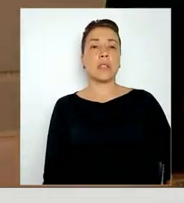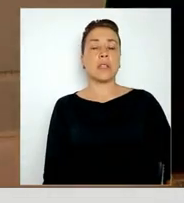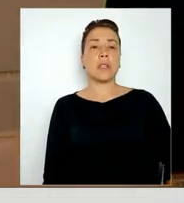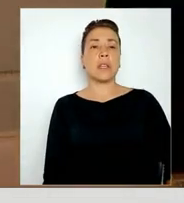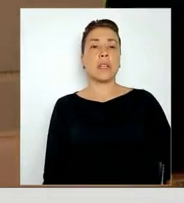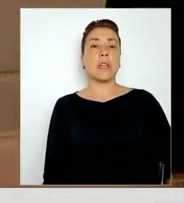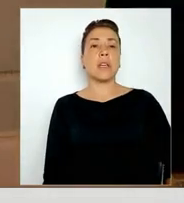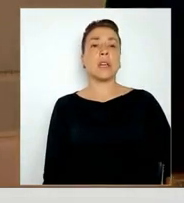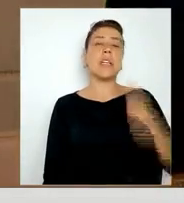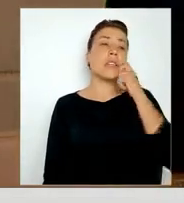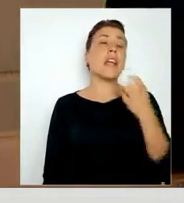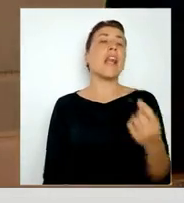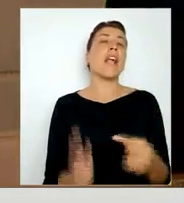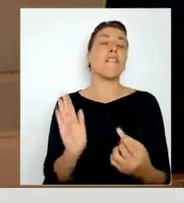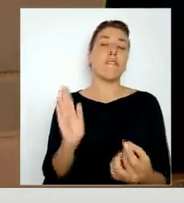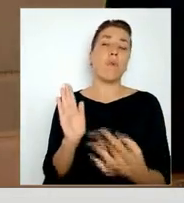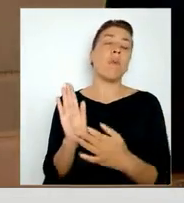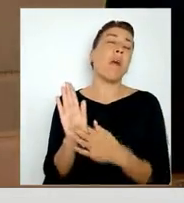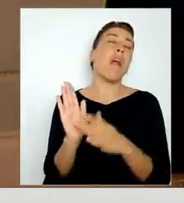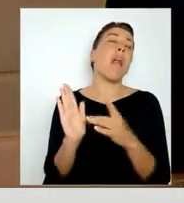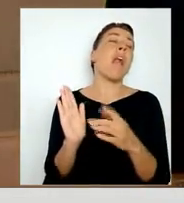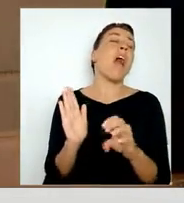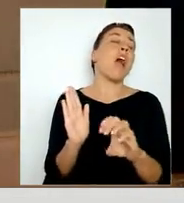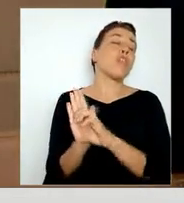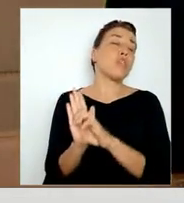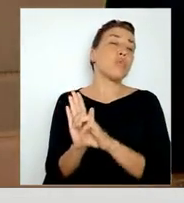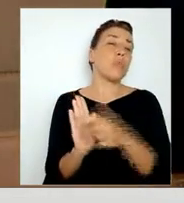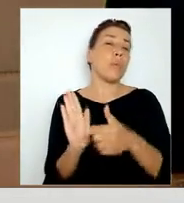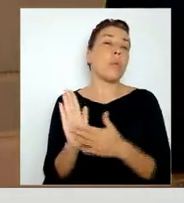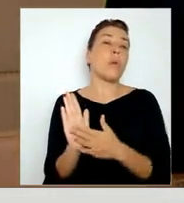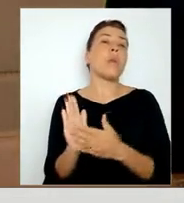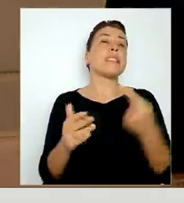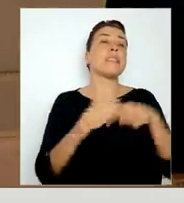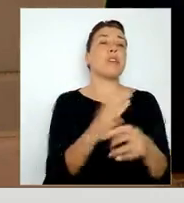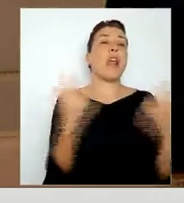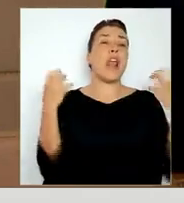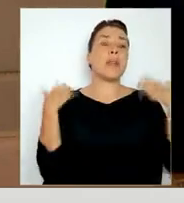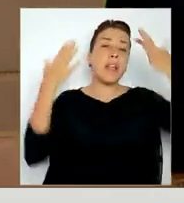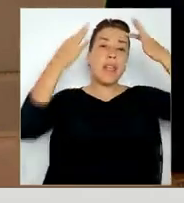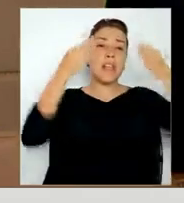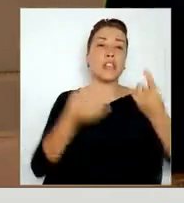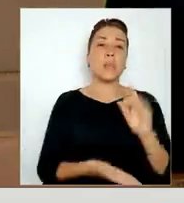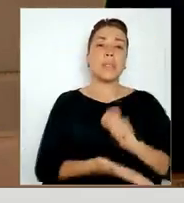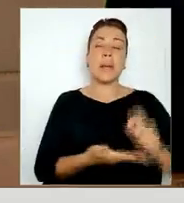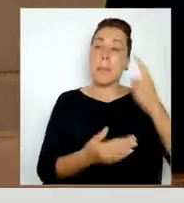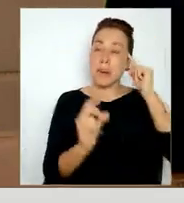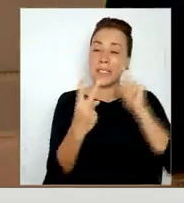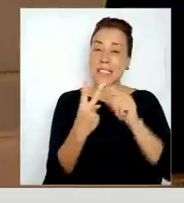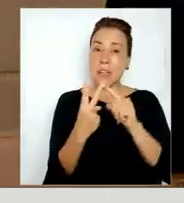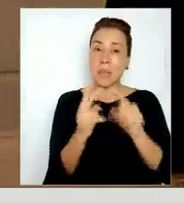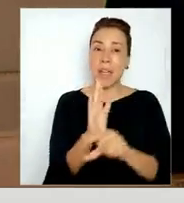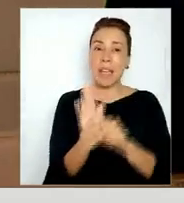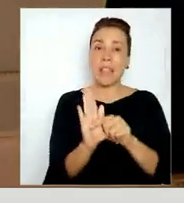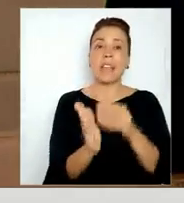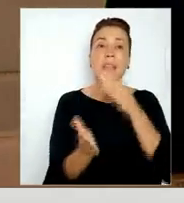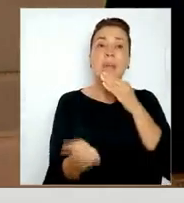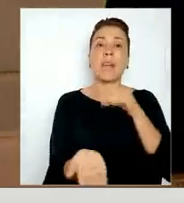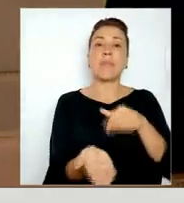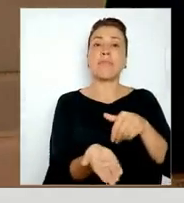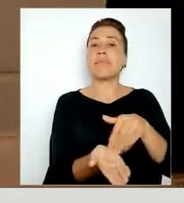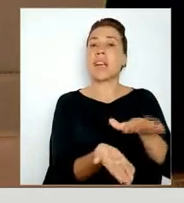dudosa porque se metía con las facultades del subsecretario pero la segunda indicación fue rechazada a sí mismo